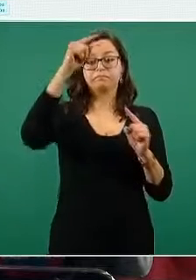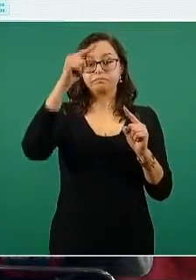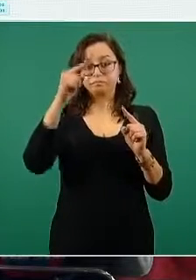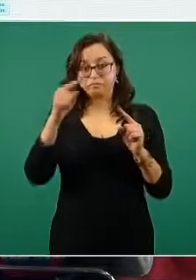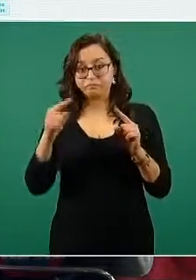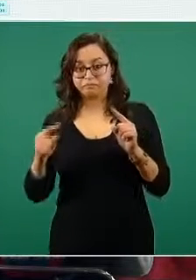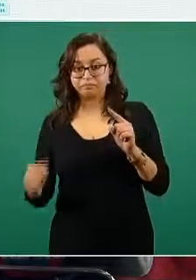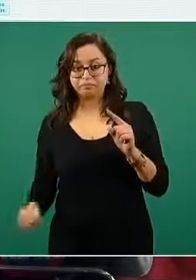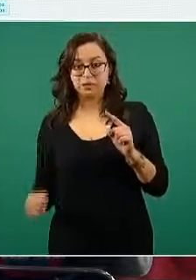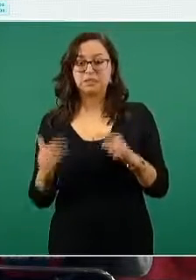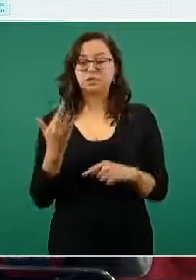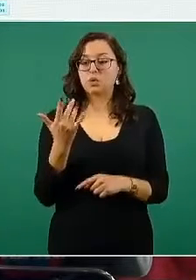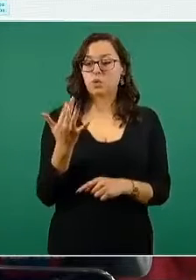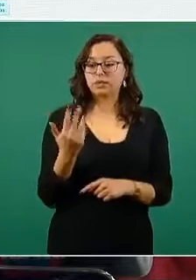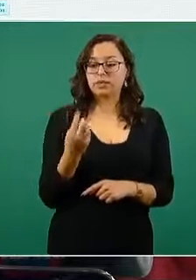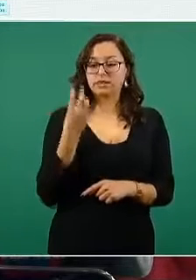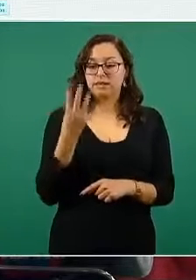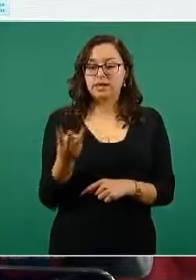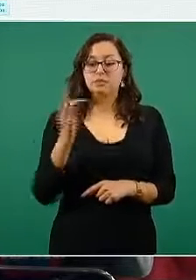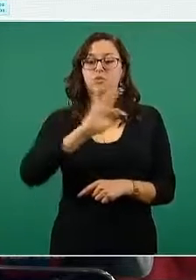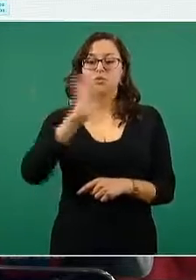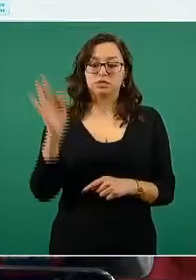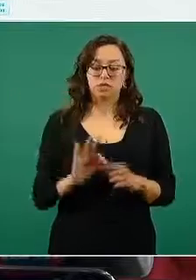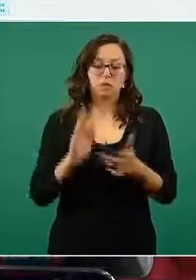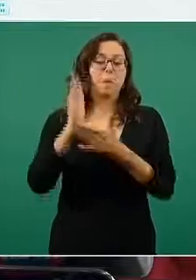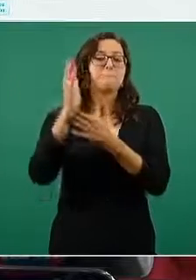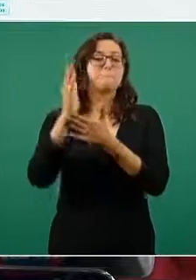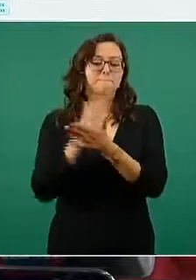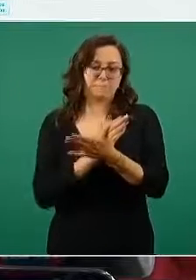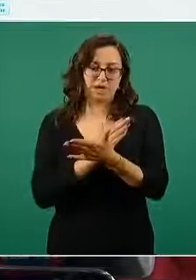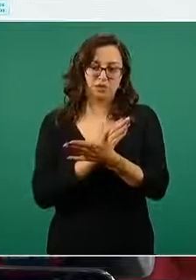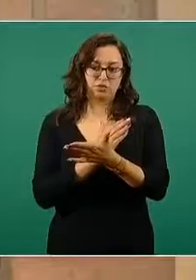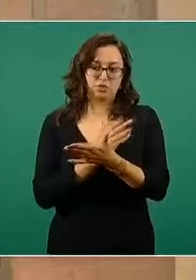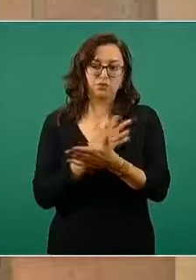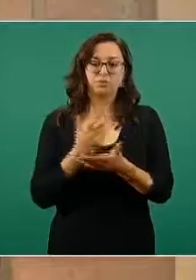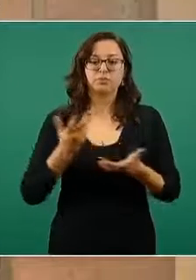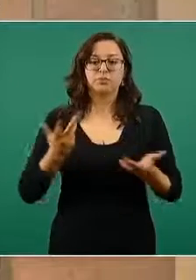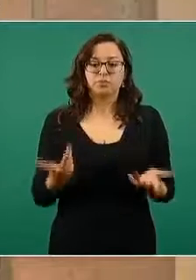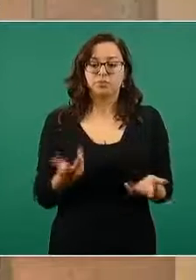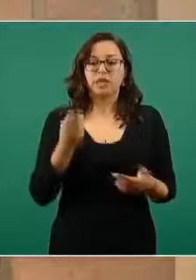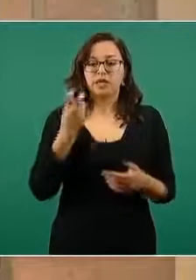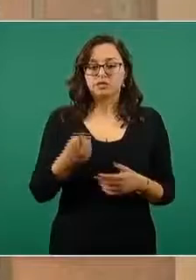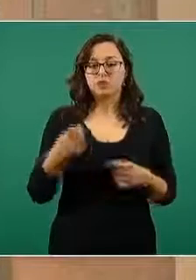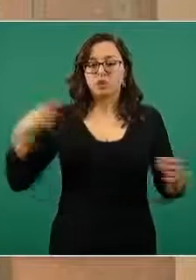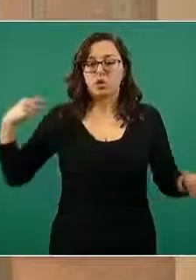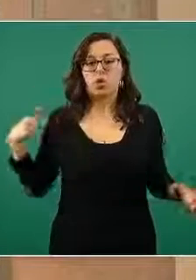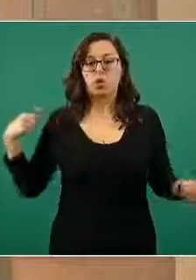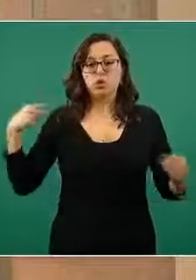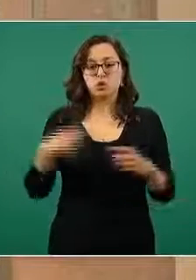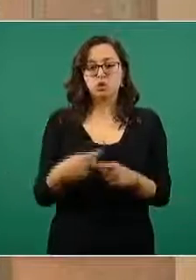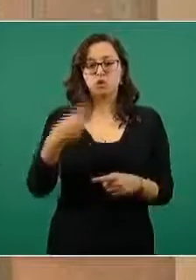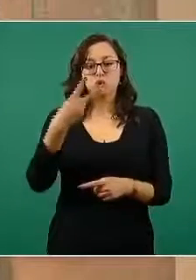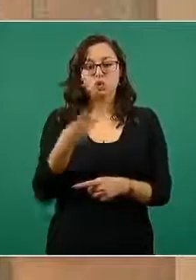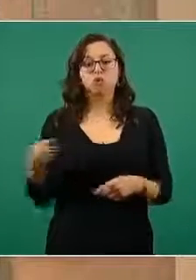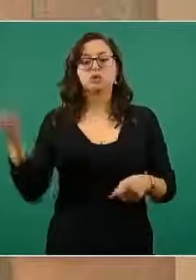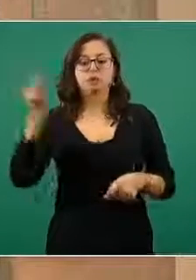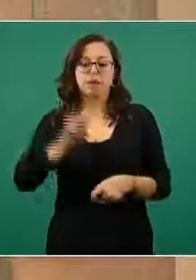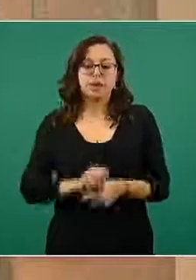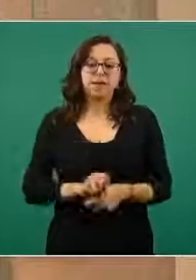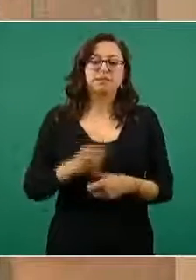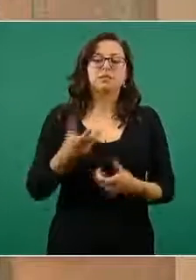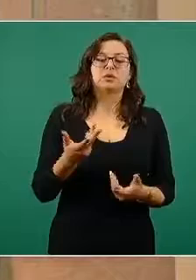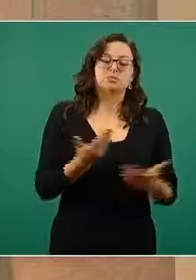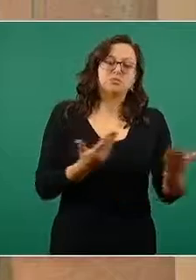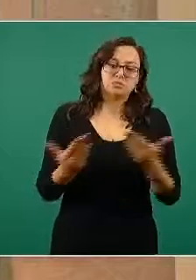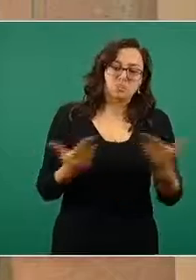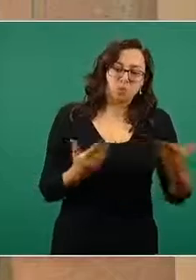un 53%, o sea, más de la mitad ya del descenso. Para efectos de las 2 últimas semanas, es decir, la medición entre la 4 y la